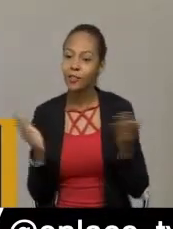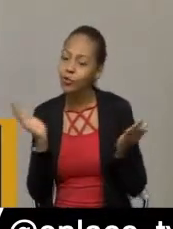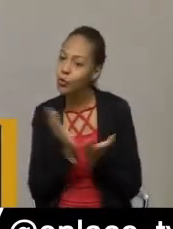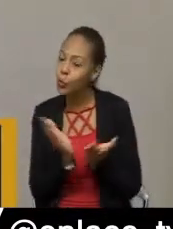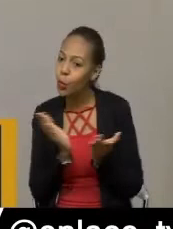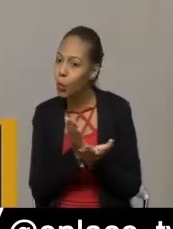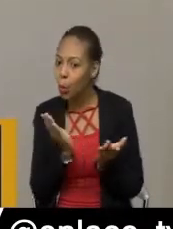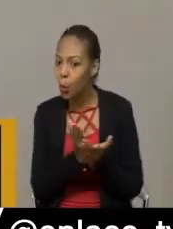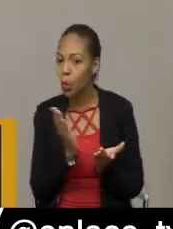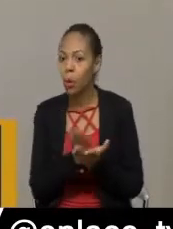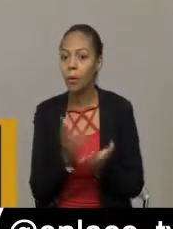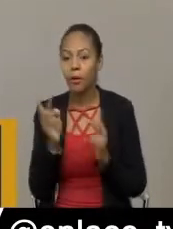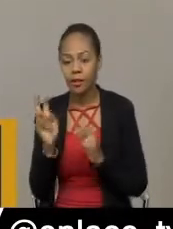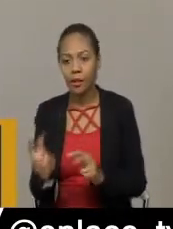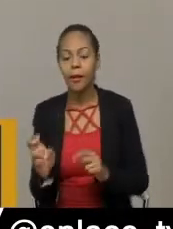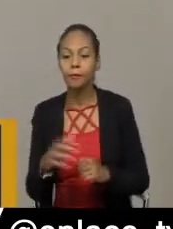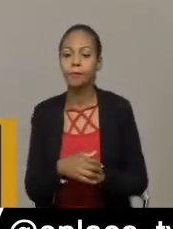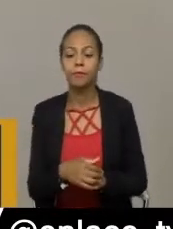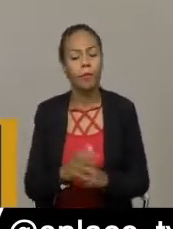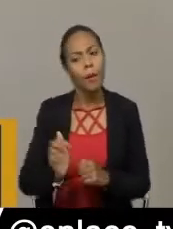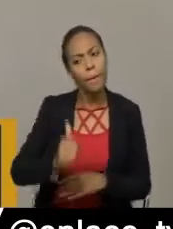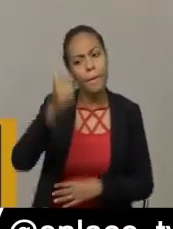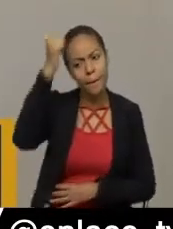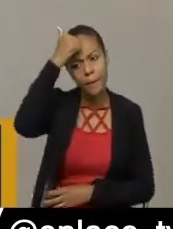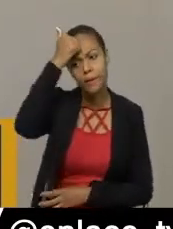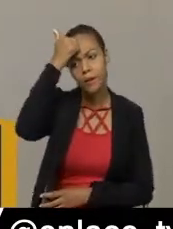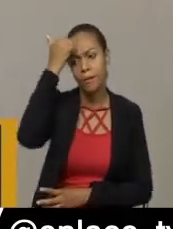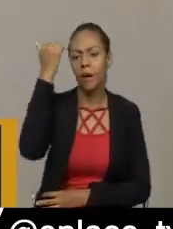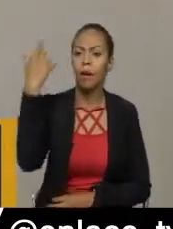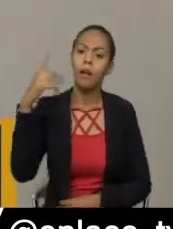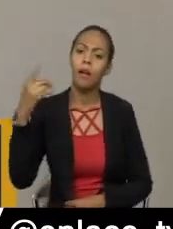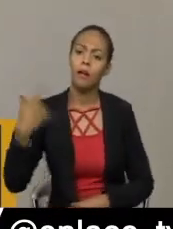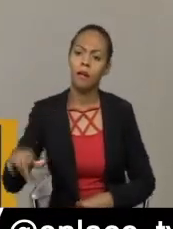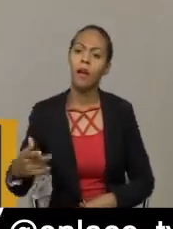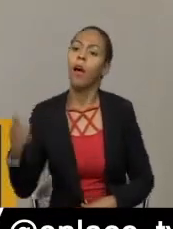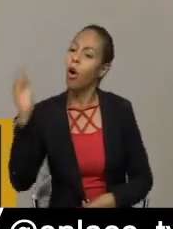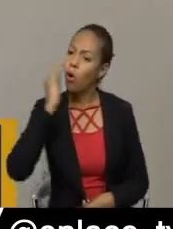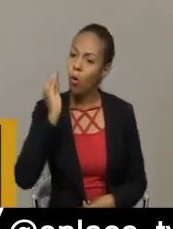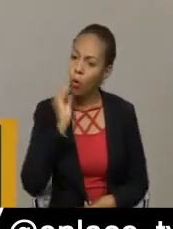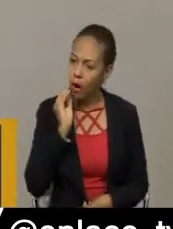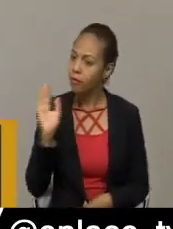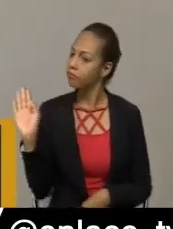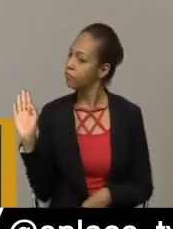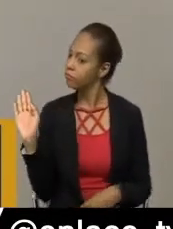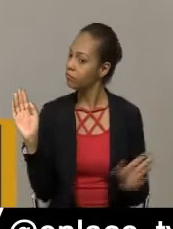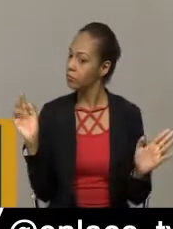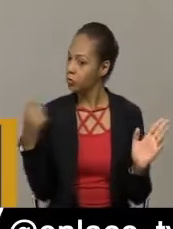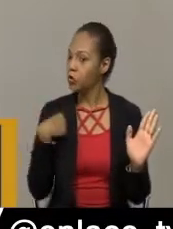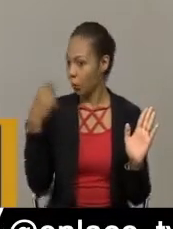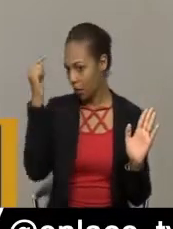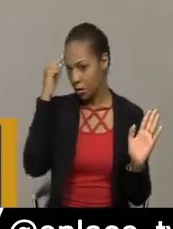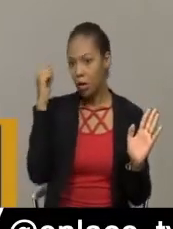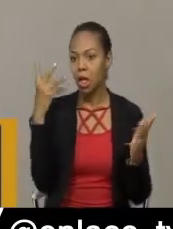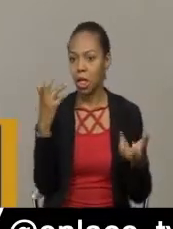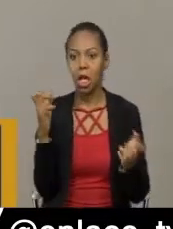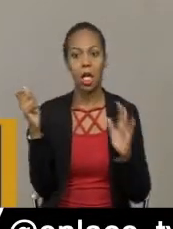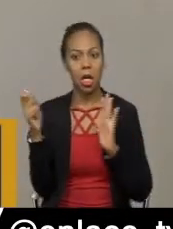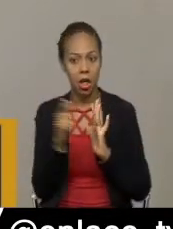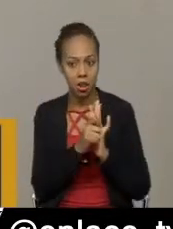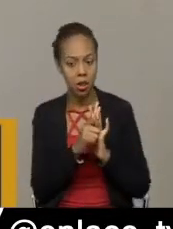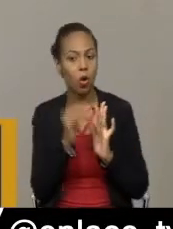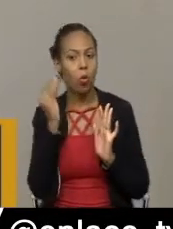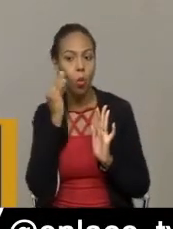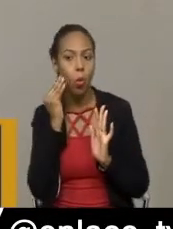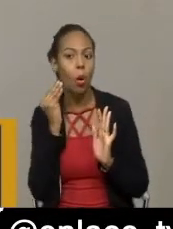Posteriormente, el sentido fundamental estaba en conformar un hogar. Yo pensaba poderme casar y conformar un